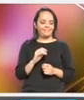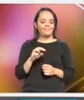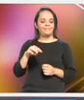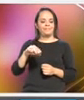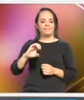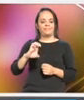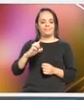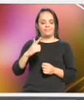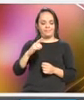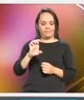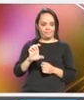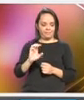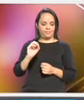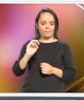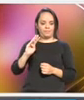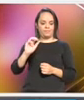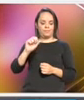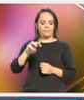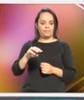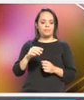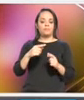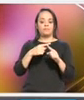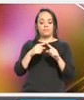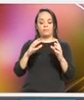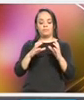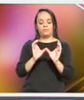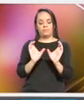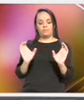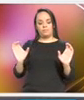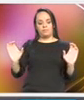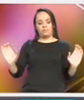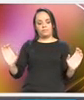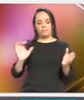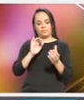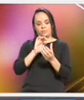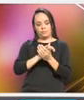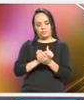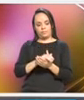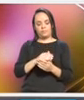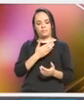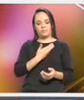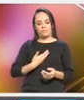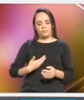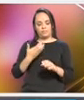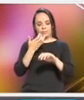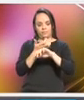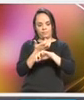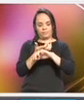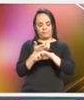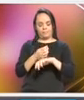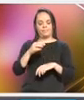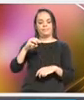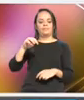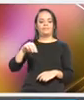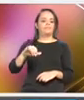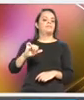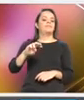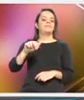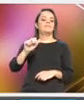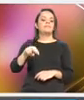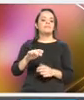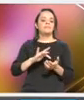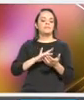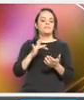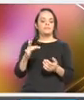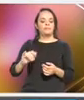En efecto, separa su propia personalidad de la que la relaciona con su esposo, el presidente de los Estados Unidos. Miriam Cervantes, muchísimas gracias. Muy